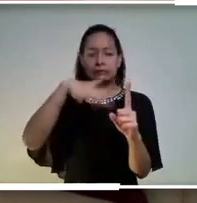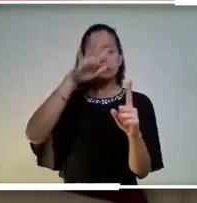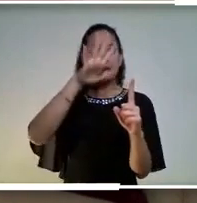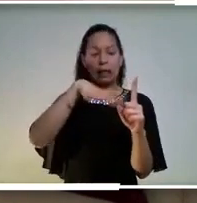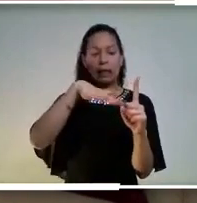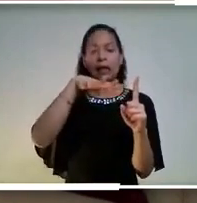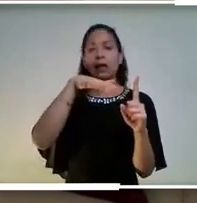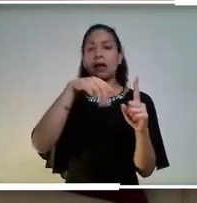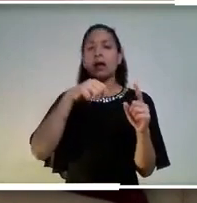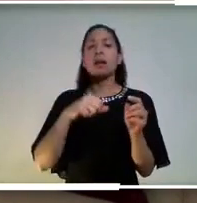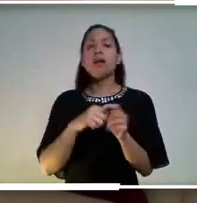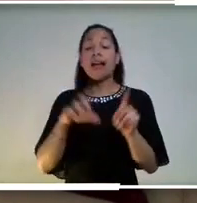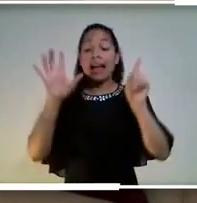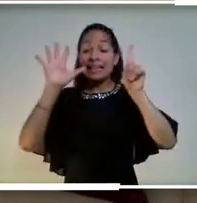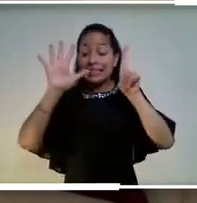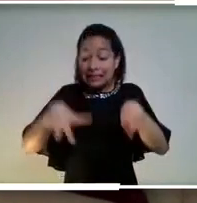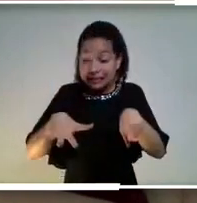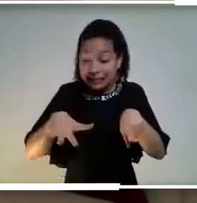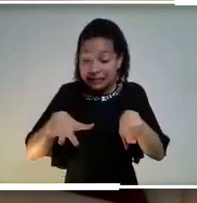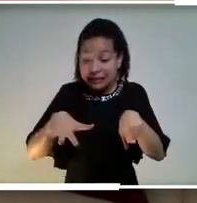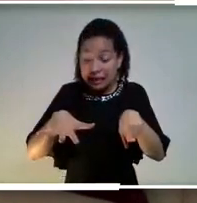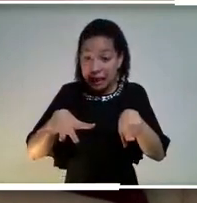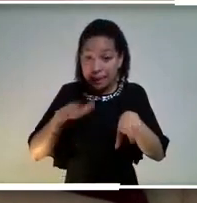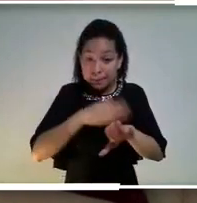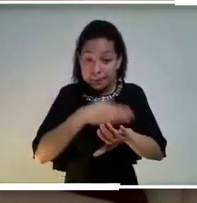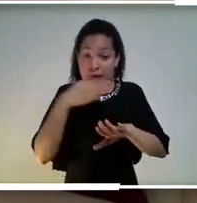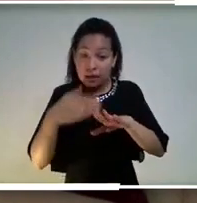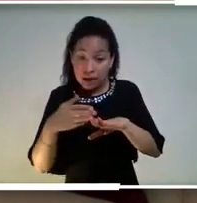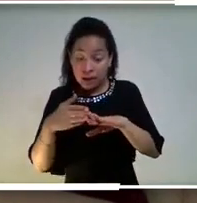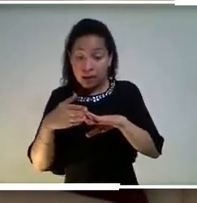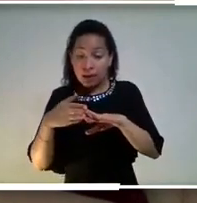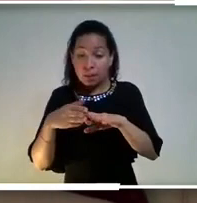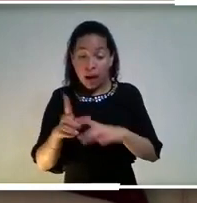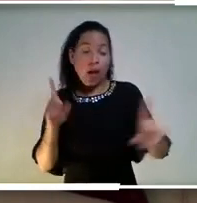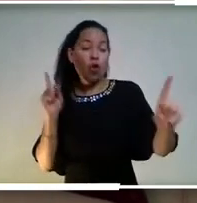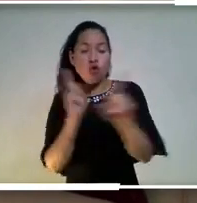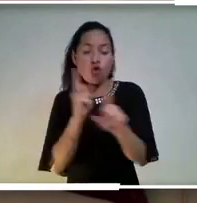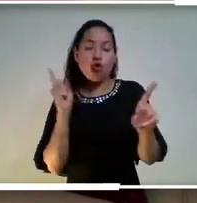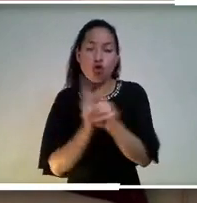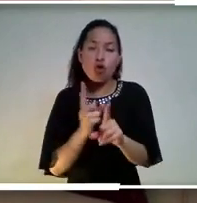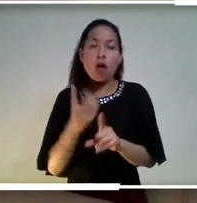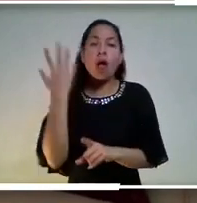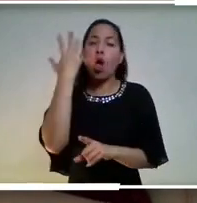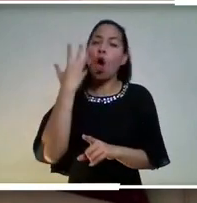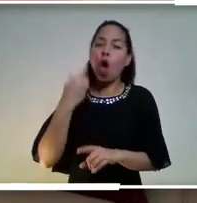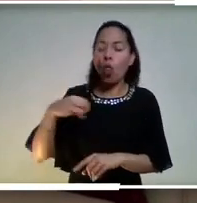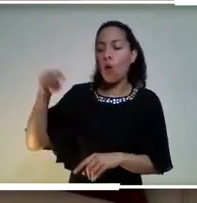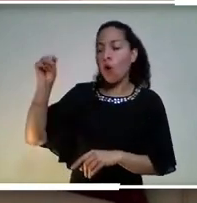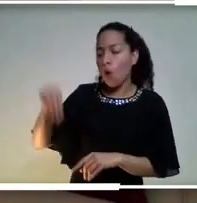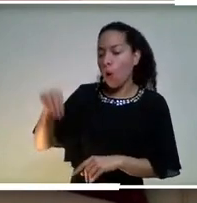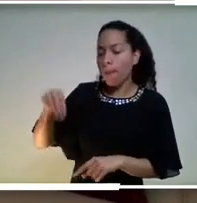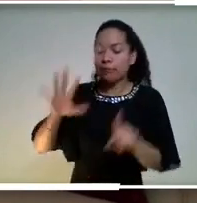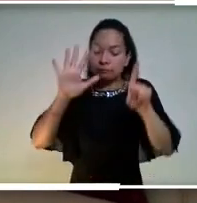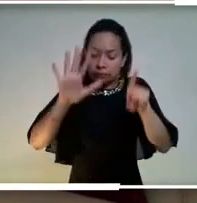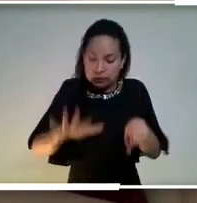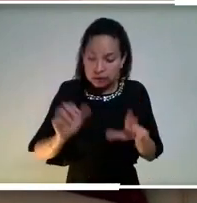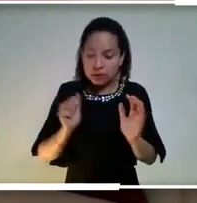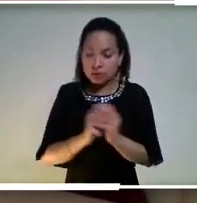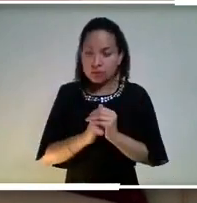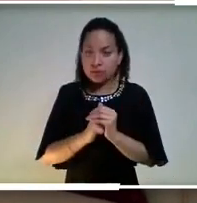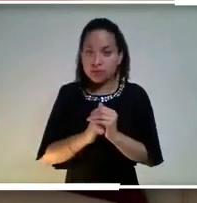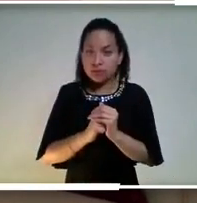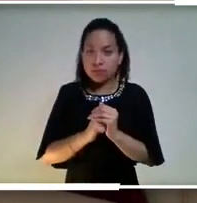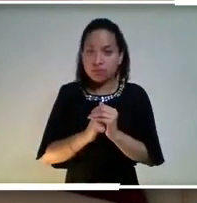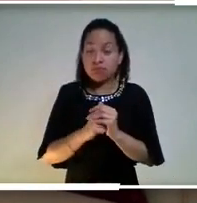estuvieron encontrándose cada martes por la noche la ciudad reynolds fue su pastor